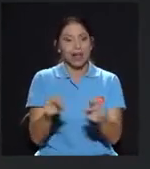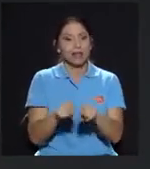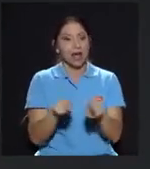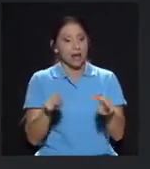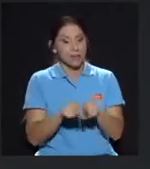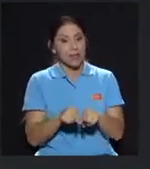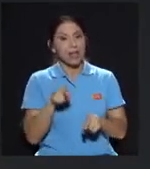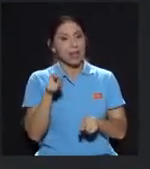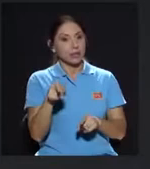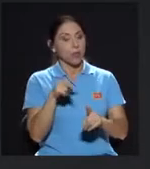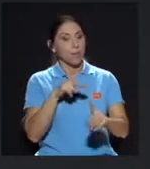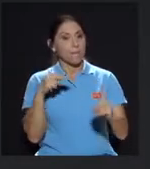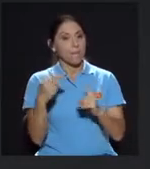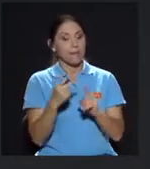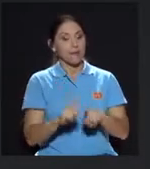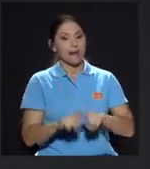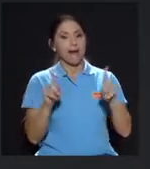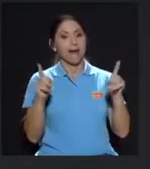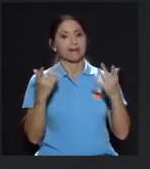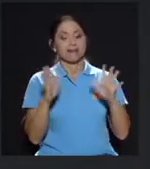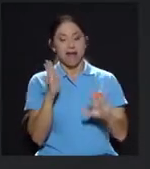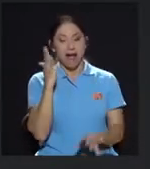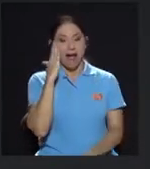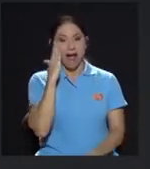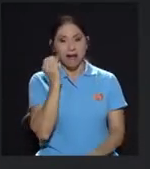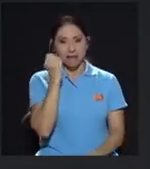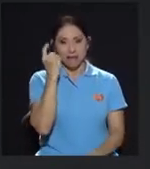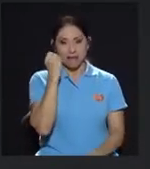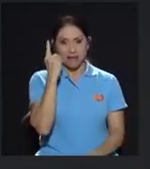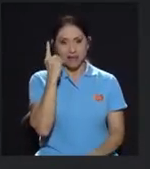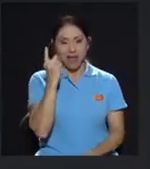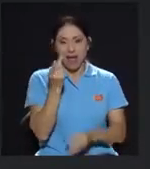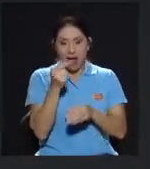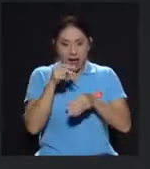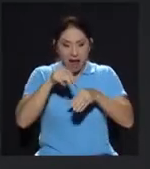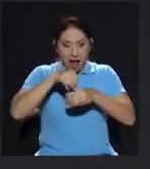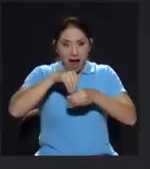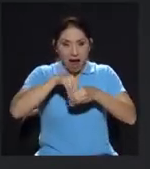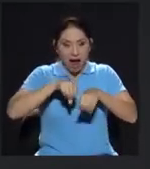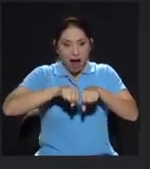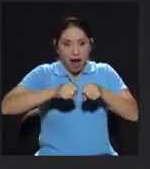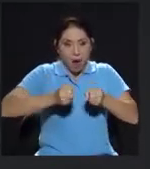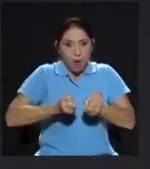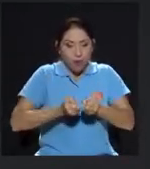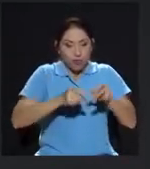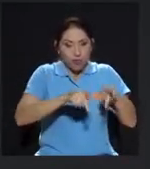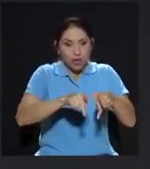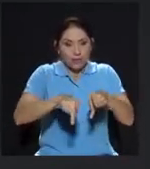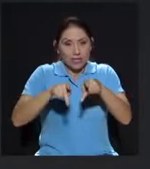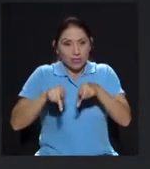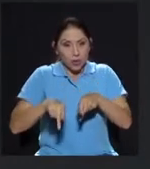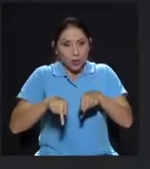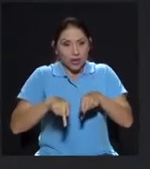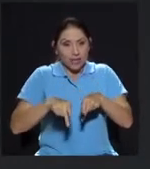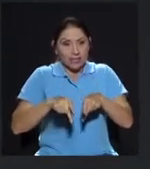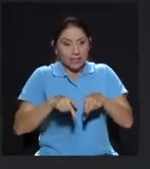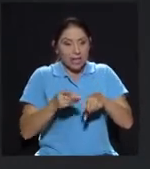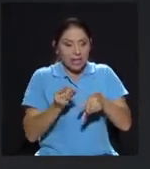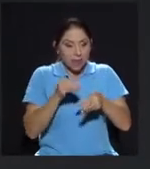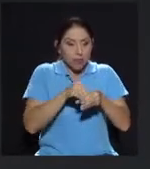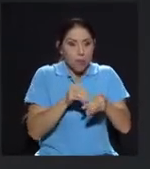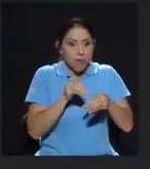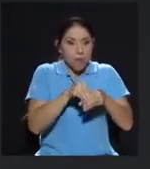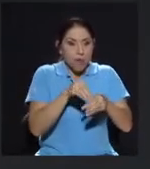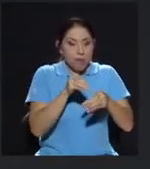me dio otra perspectiva de entender ya cómo administrar el ahorro de las personas que estaban aportando para su pensión